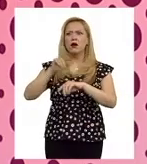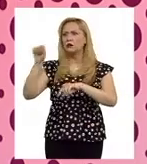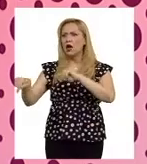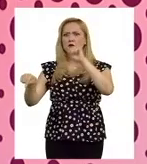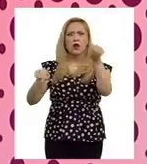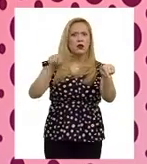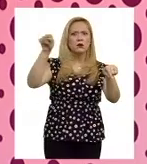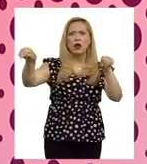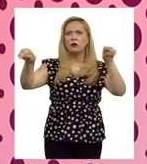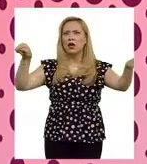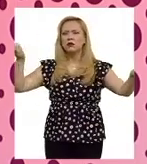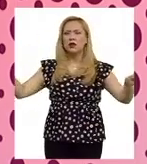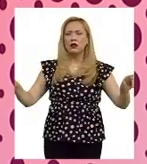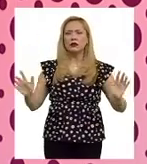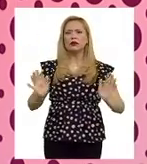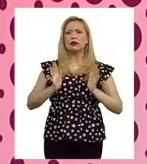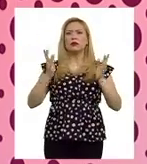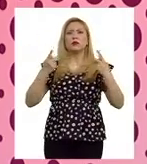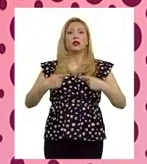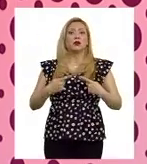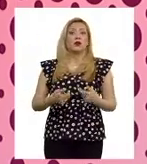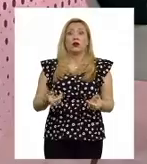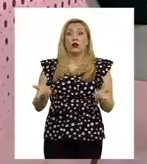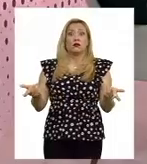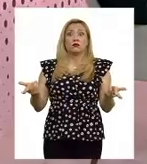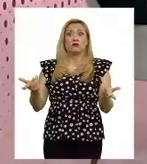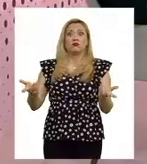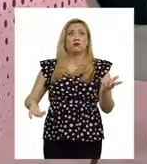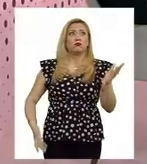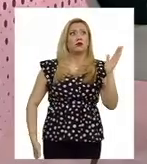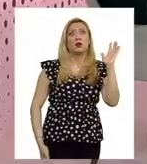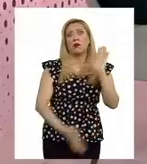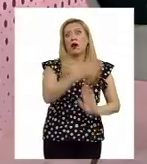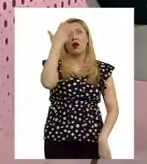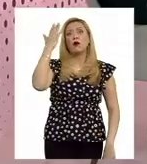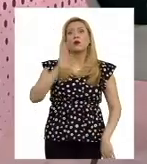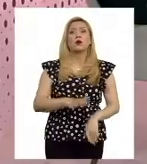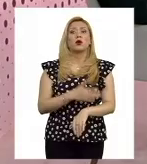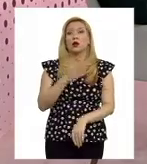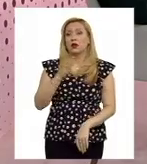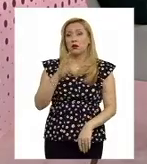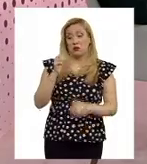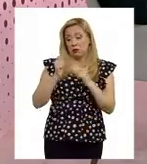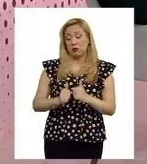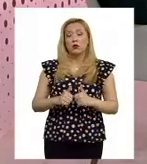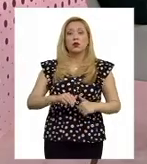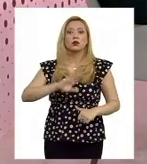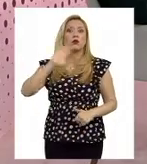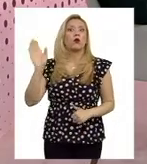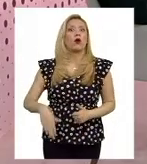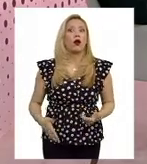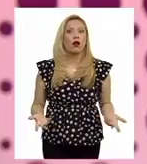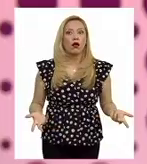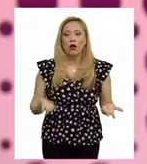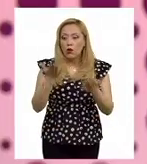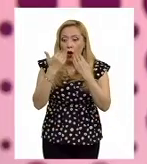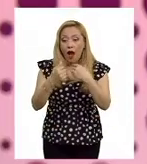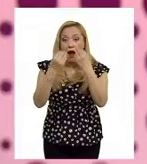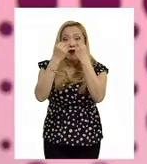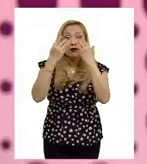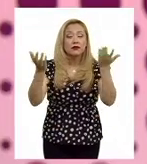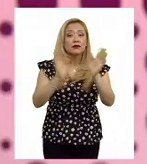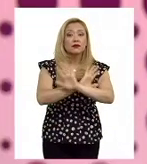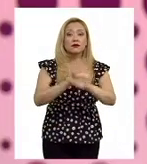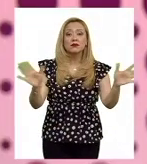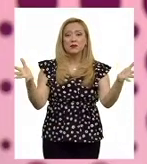frecuentes, donde la gente, si no se desplaza, simplemente no va a morir. no va a poder sobrevivir. Y esto lo vemos en situaciones